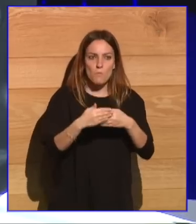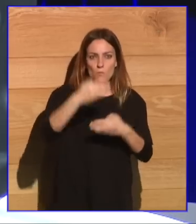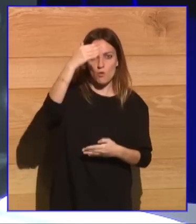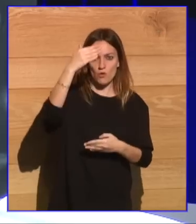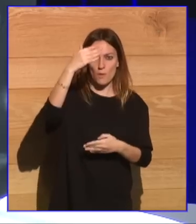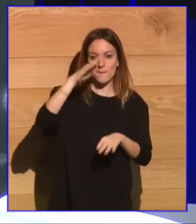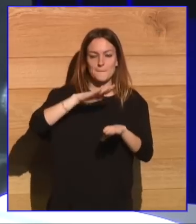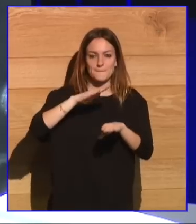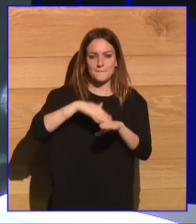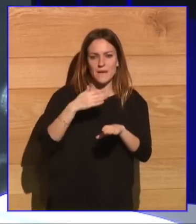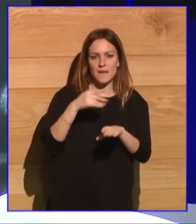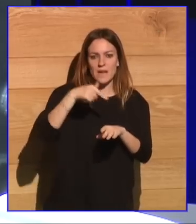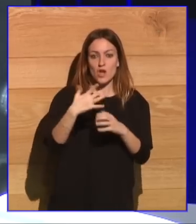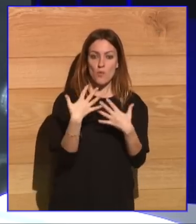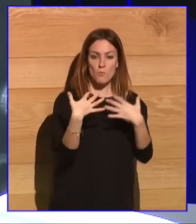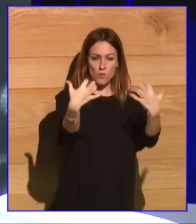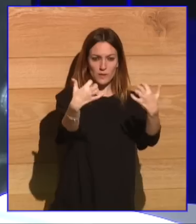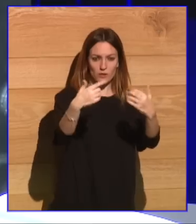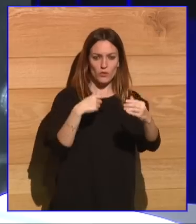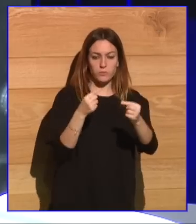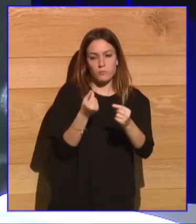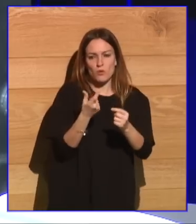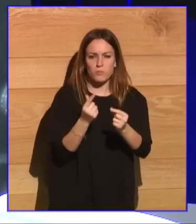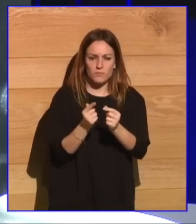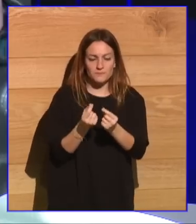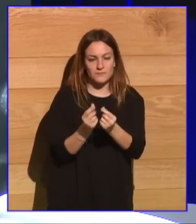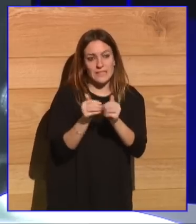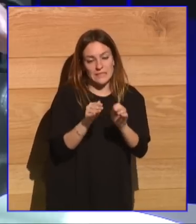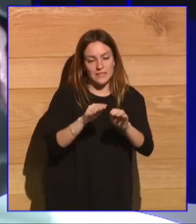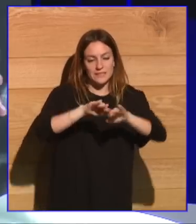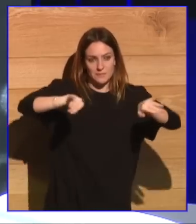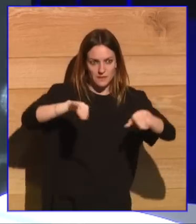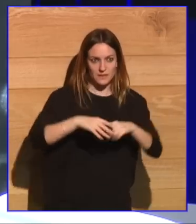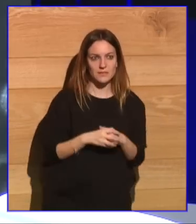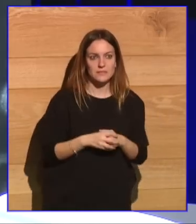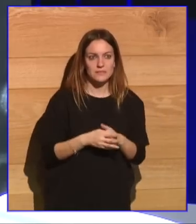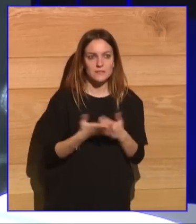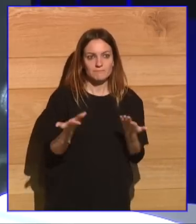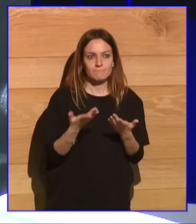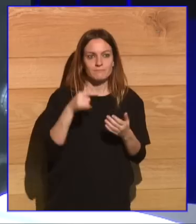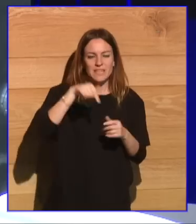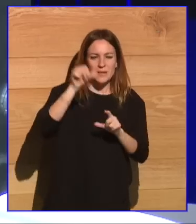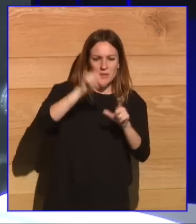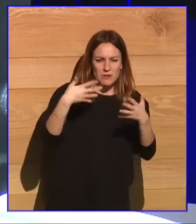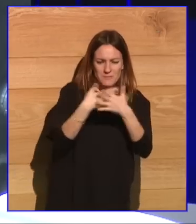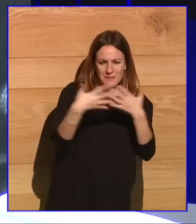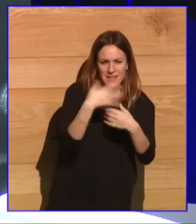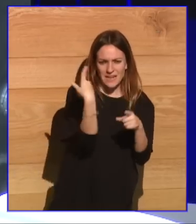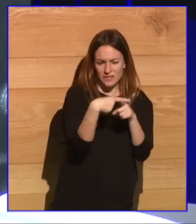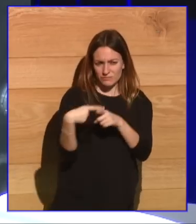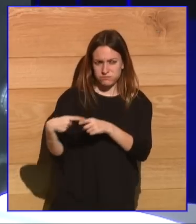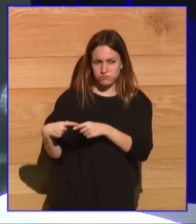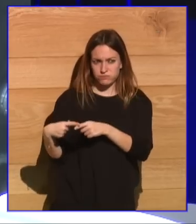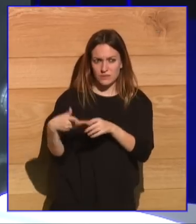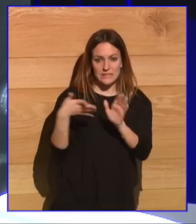vaya separando del público, que es como él se está sintiendo. Luego ya veremos que la película es una mezcla de un montón de cosas y esa es